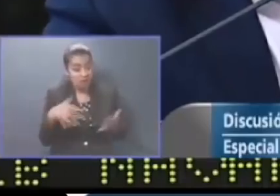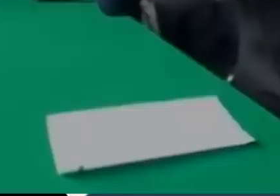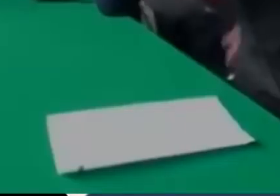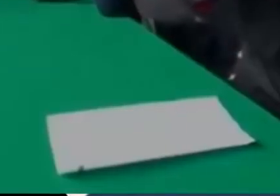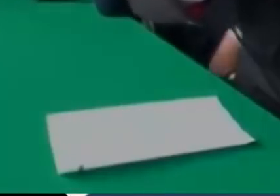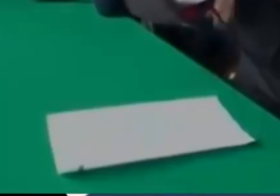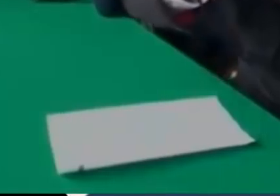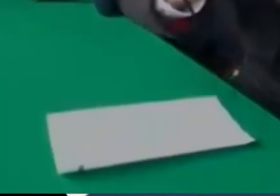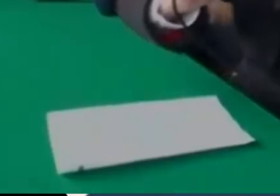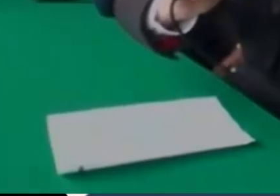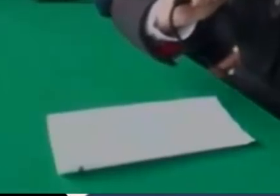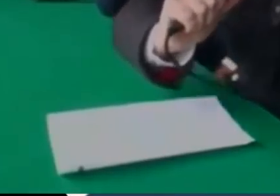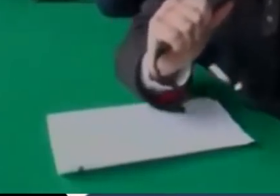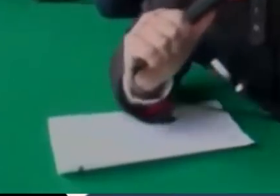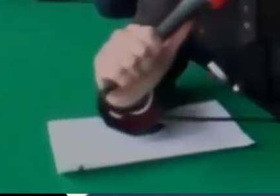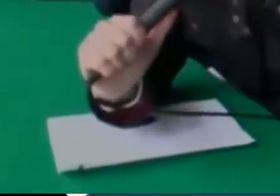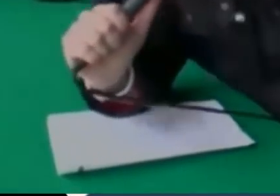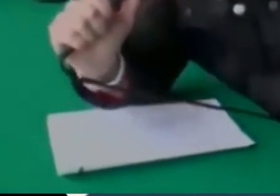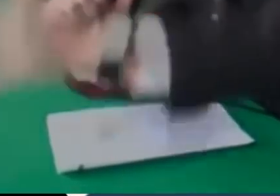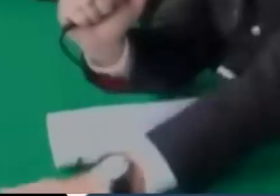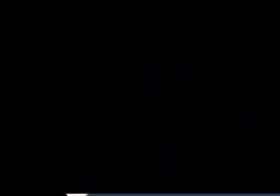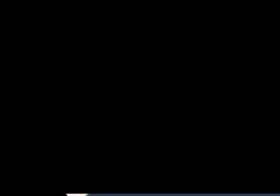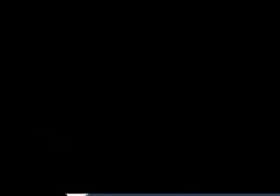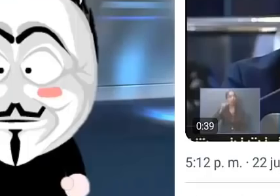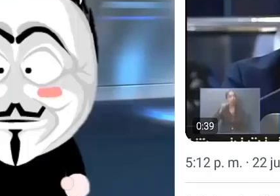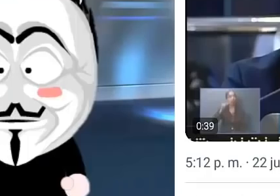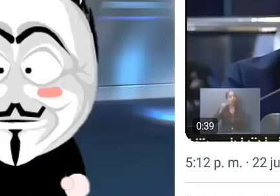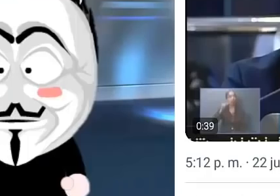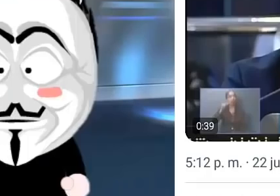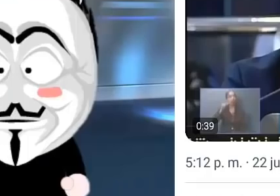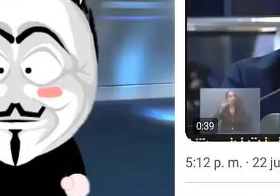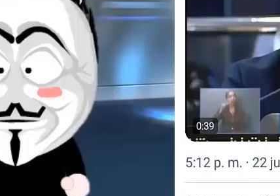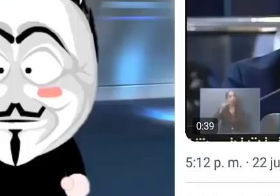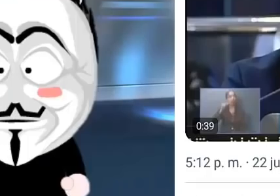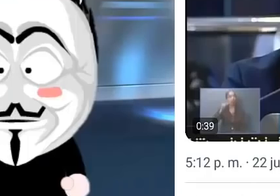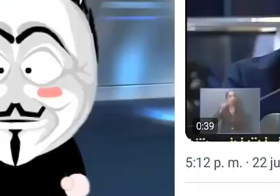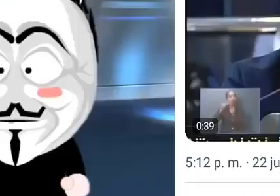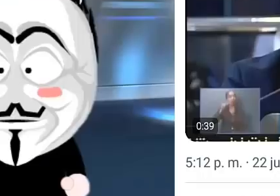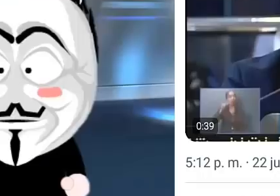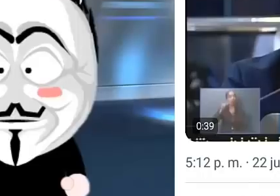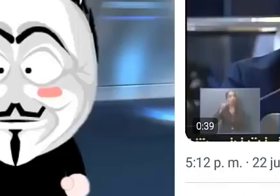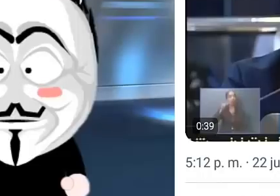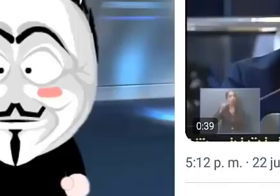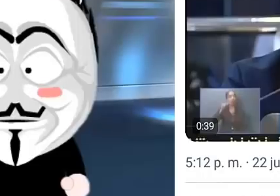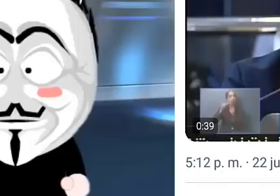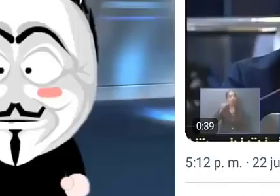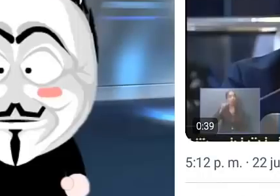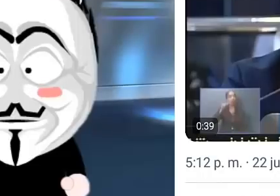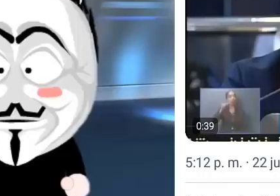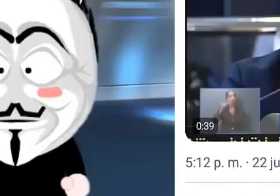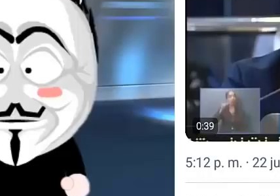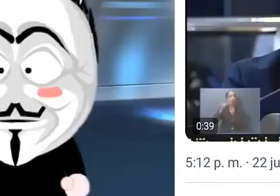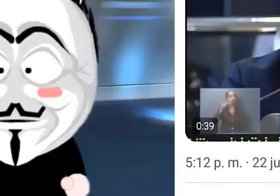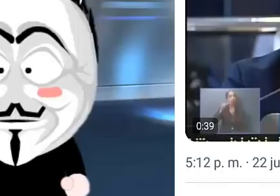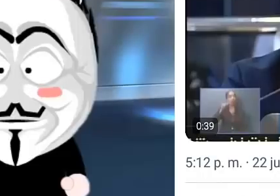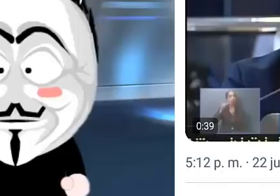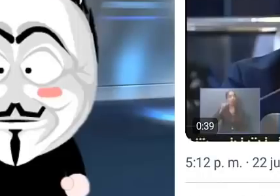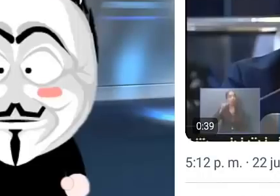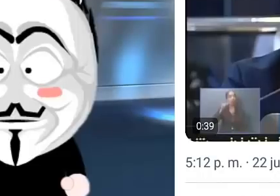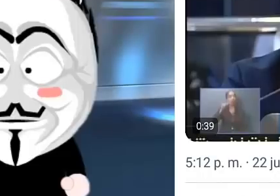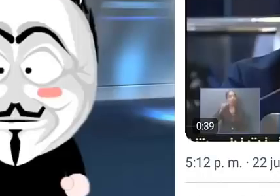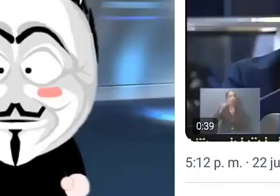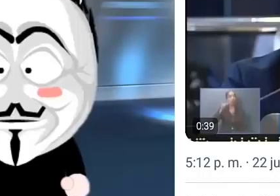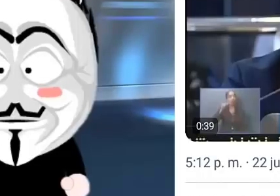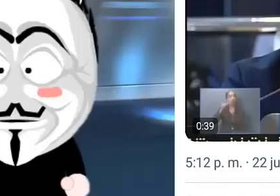febrero. ¿Qué está pasando, doctor? ¿Qué está pasando? Y sí, señores, amárrense el justán, porque el diputado Navarro no se